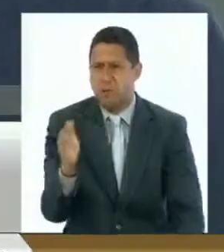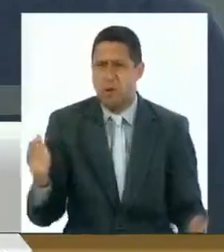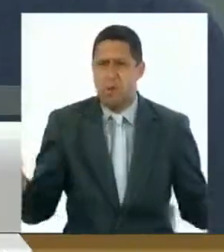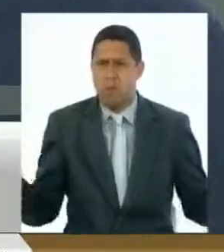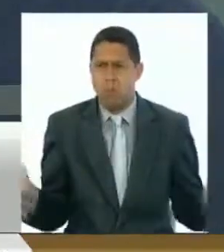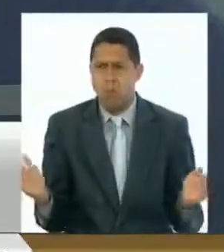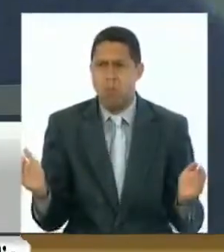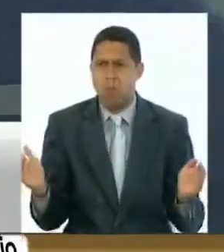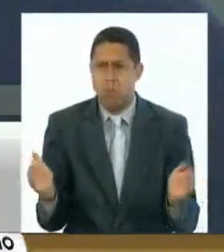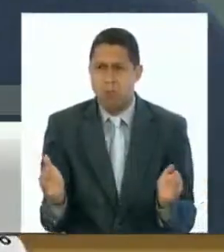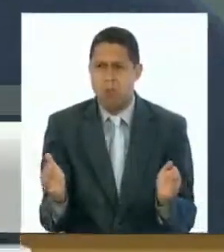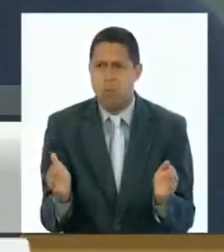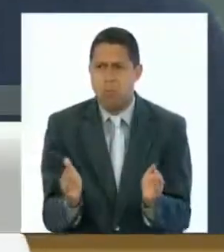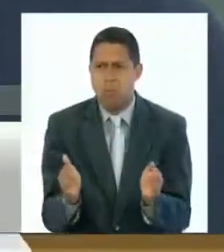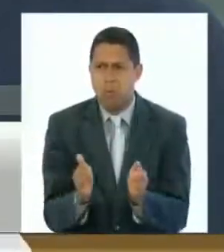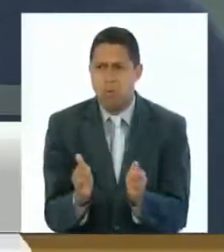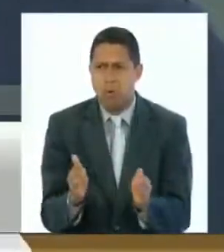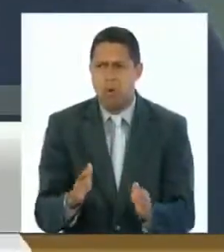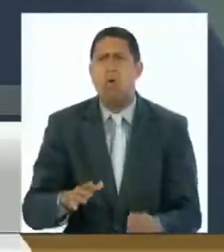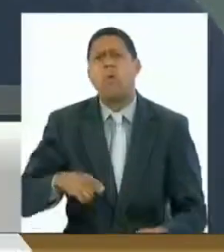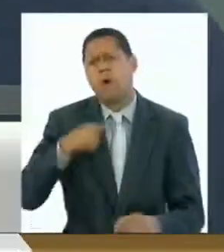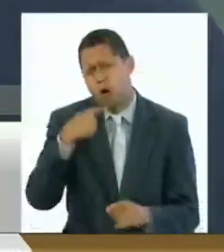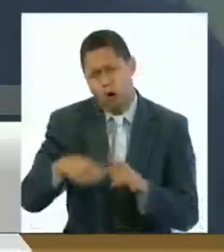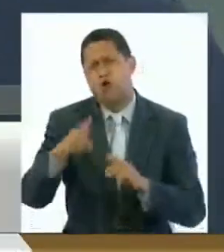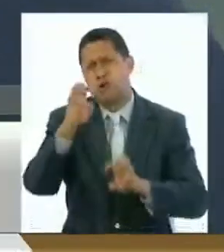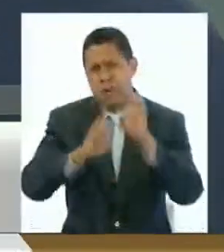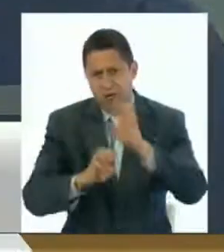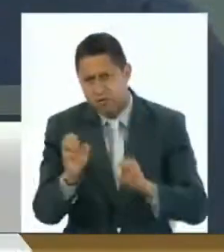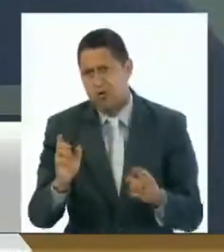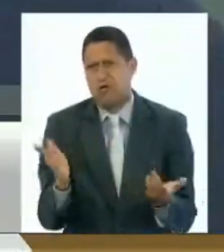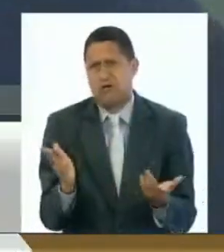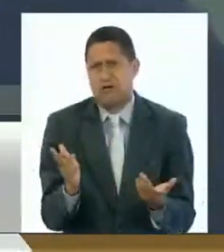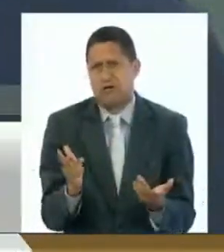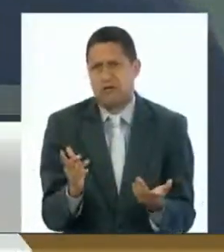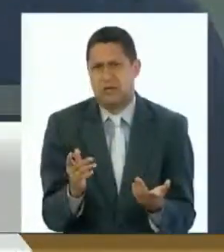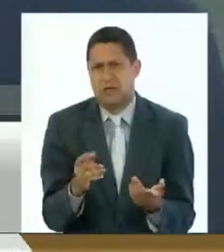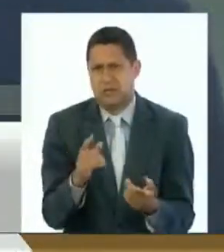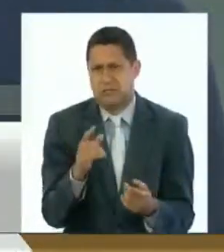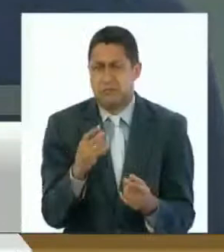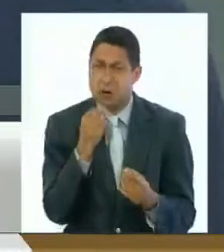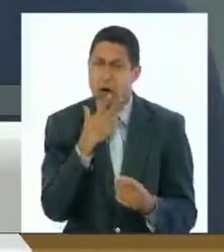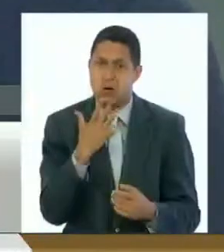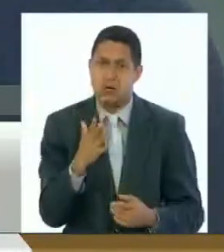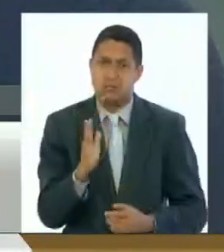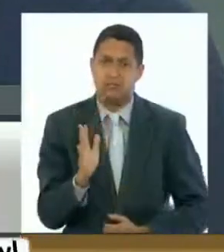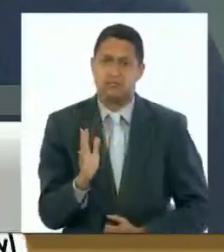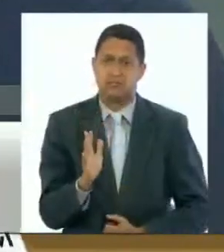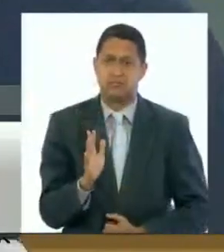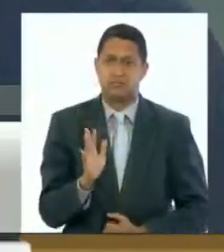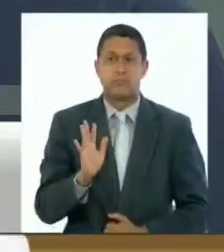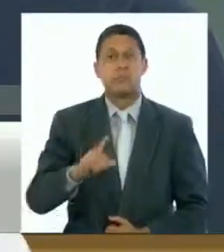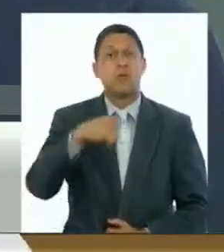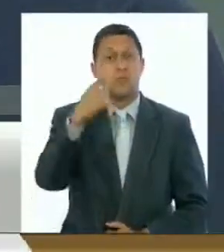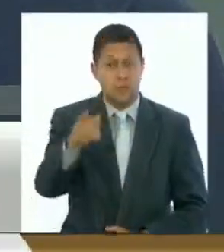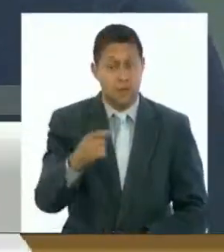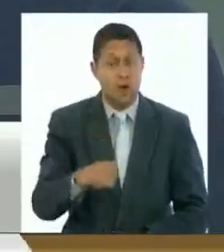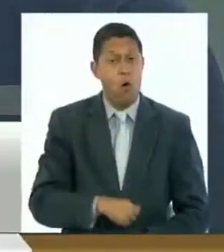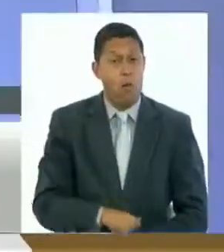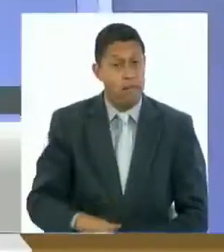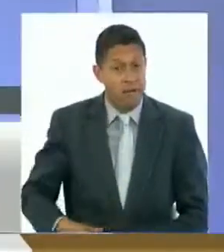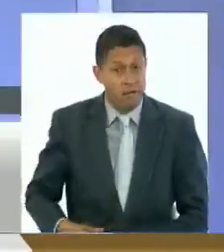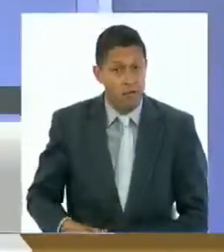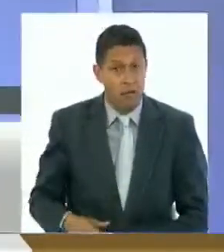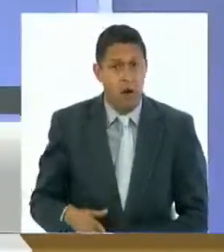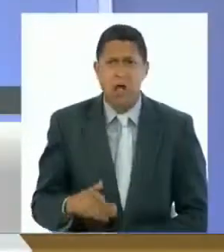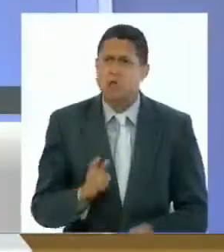efecto de la cirugía, el paciente puede ser sometido a otras evaluaciones ya con carácter más estético. Después de la operación, ¿cuánto tiempo